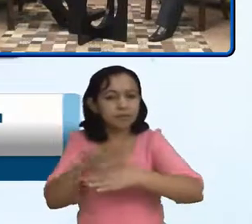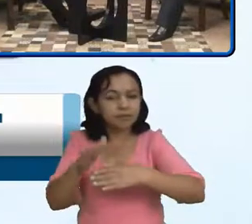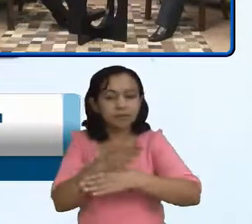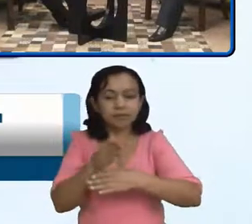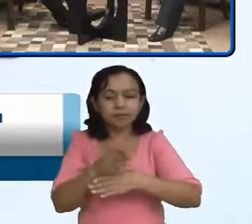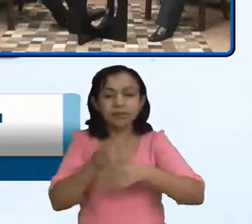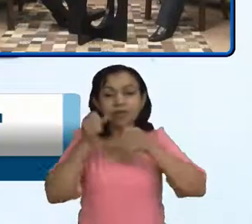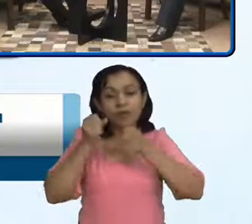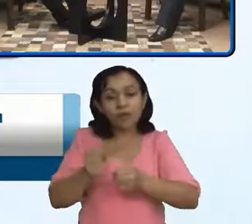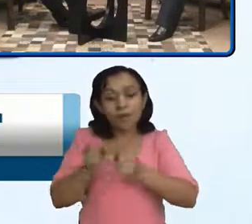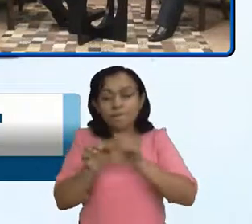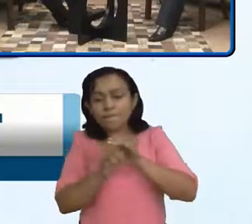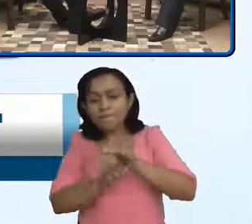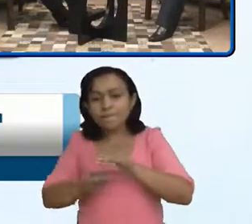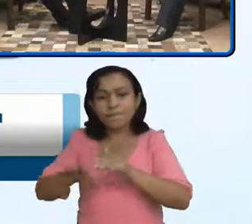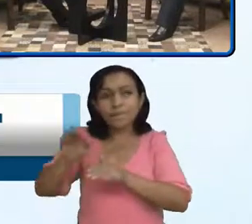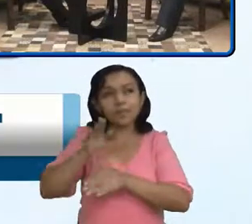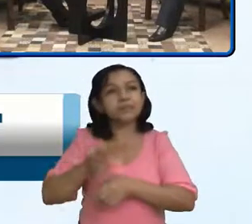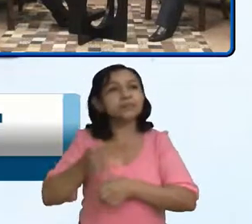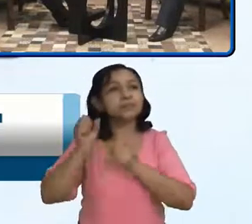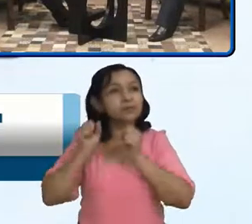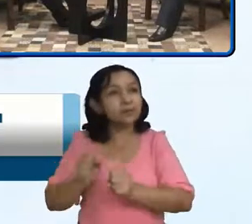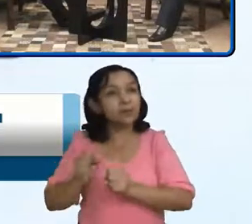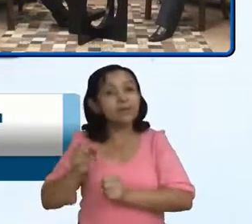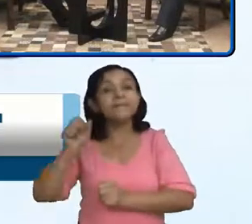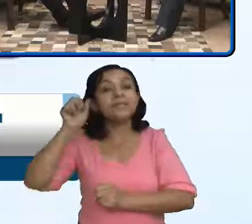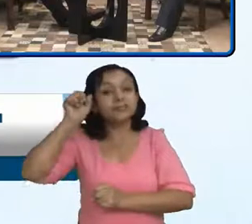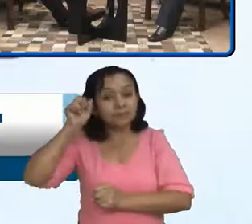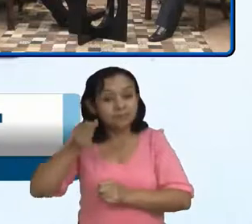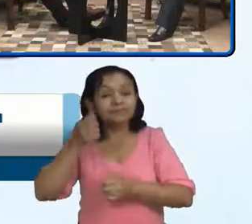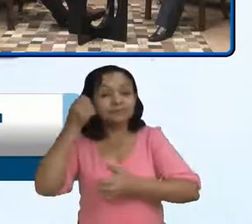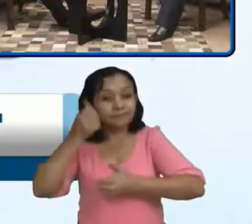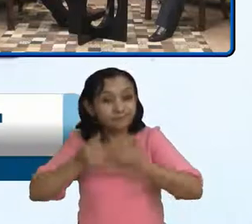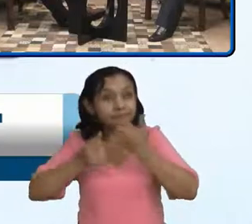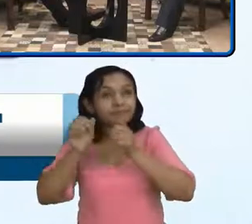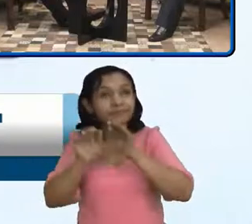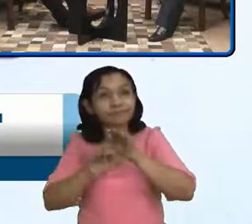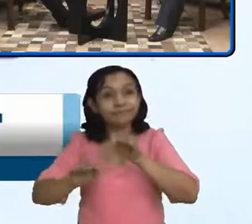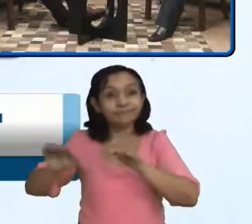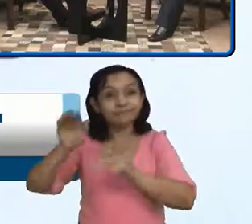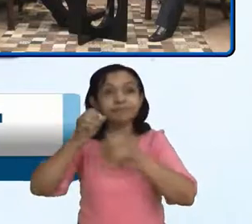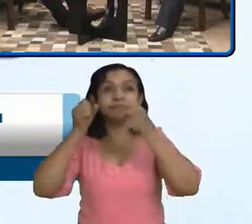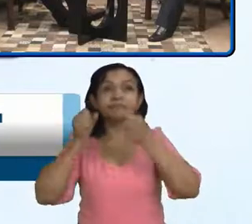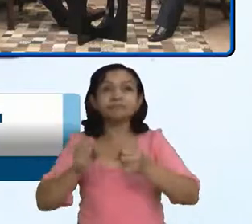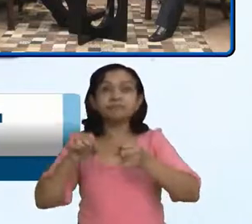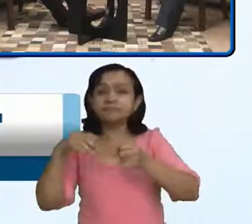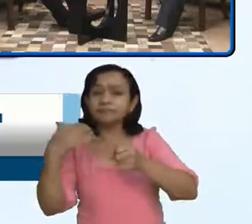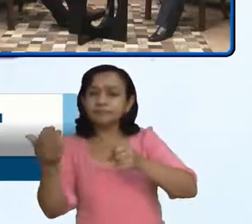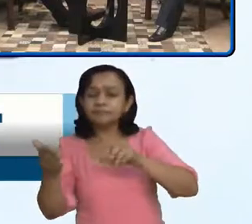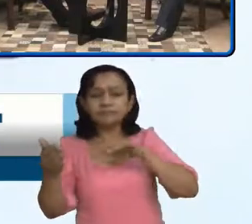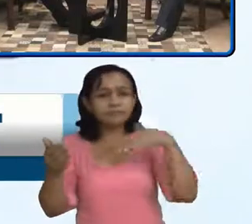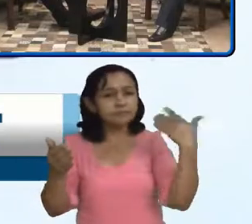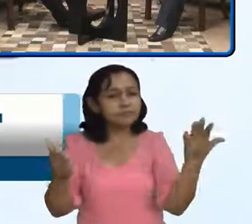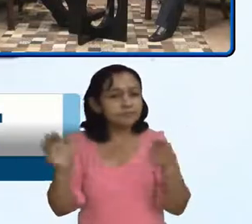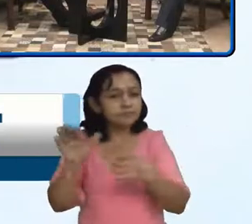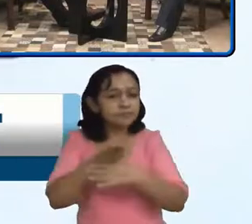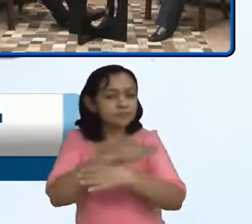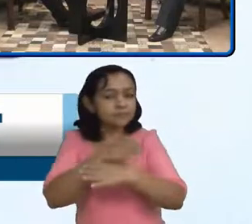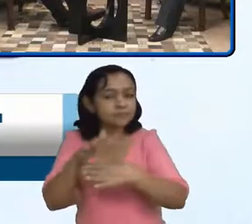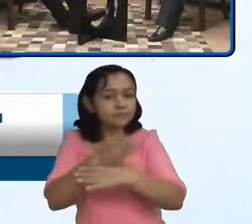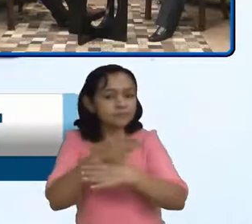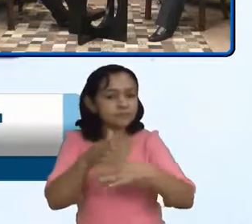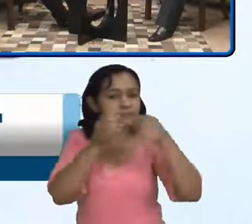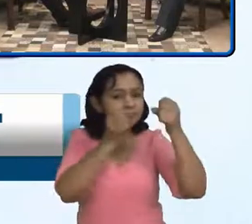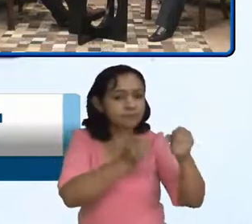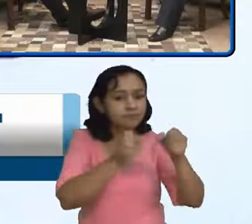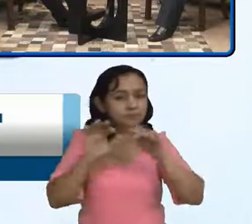Siempre el sexo masculino es el más afectado. Más propenso. Sí, el más afectado con las estenosis. ¿Cuál es la diferencia entre ambos sexos, doctor? ¿Hay